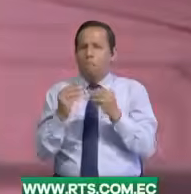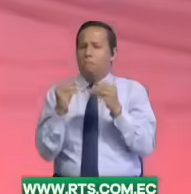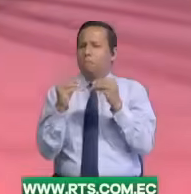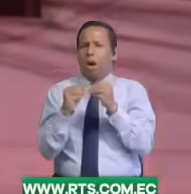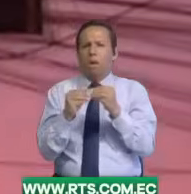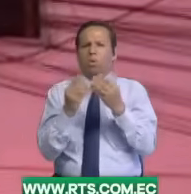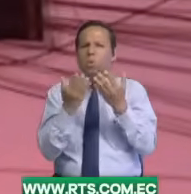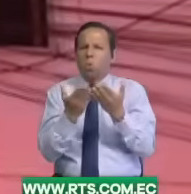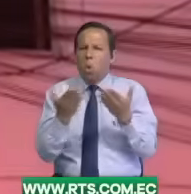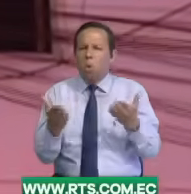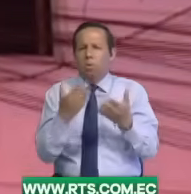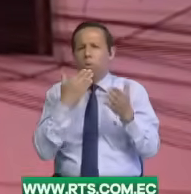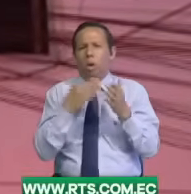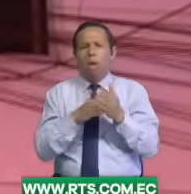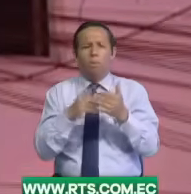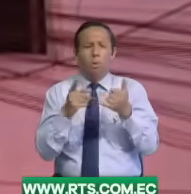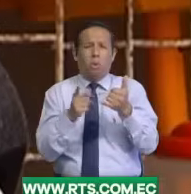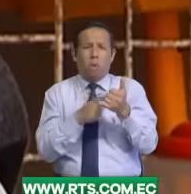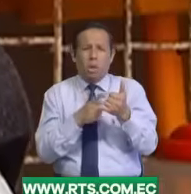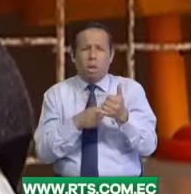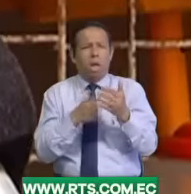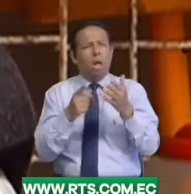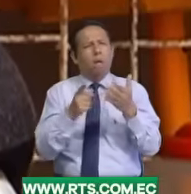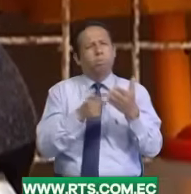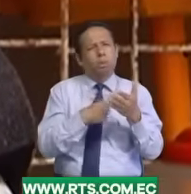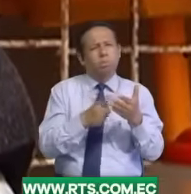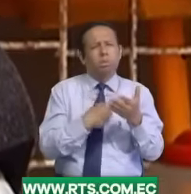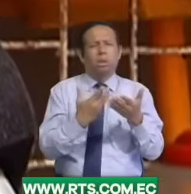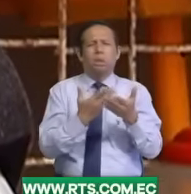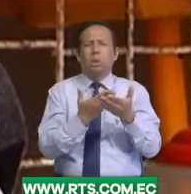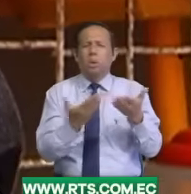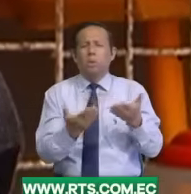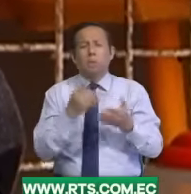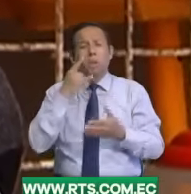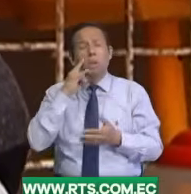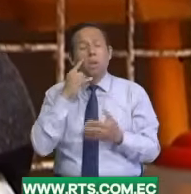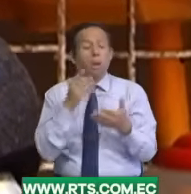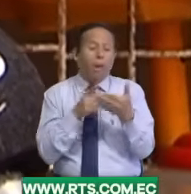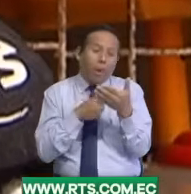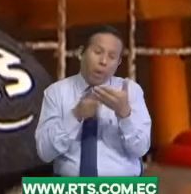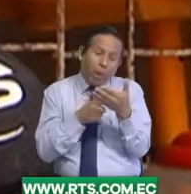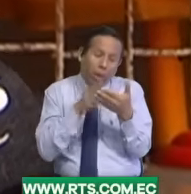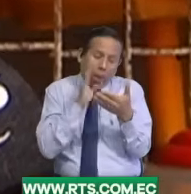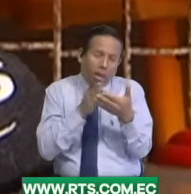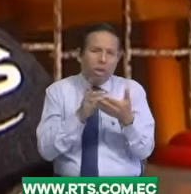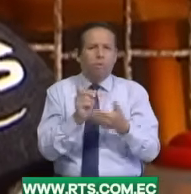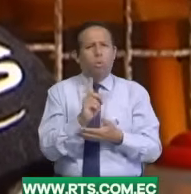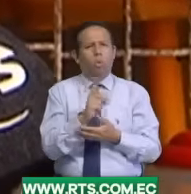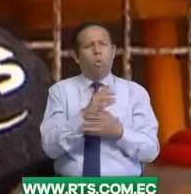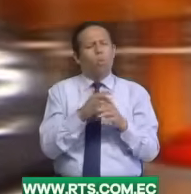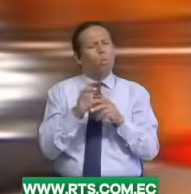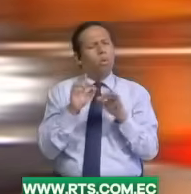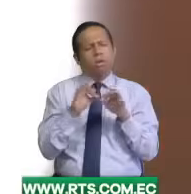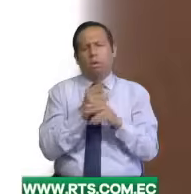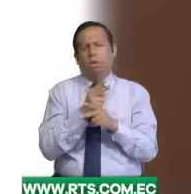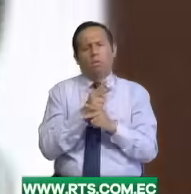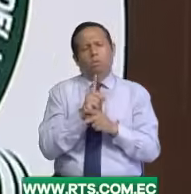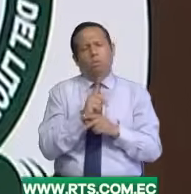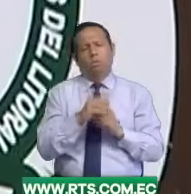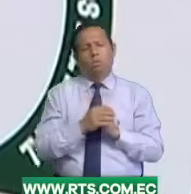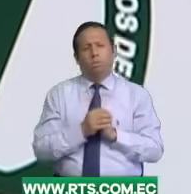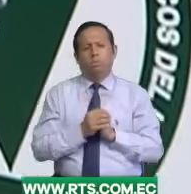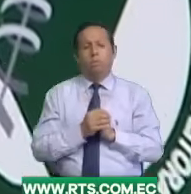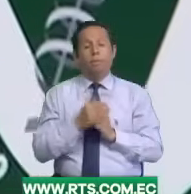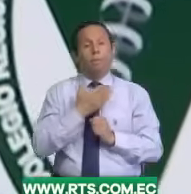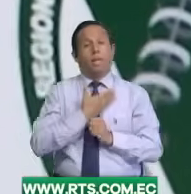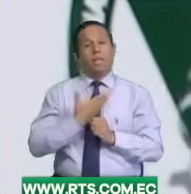esos artefactos, no solamente con los niños, sino que el celular, que los niños desde pequeños están prendidos en esos aparatos, hágame el favor. La